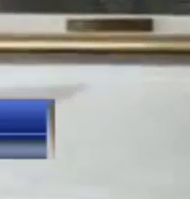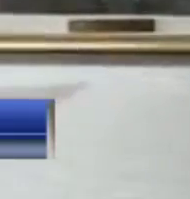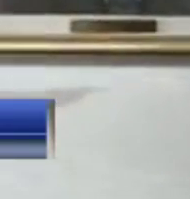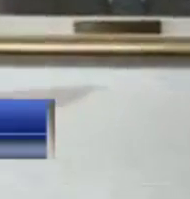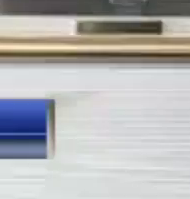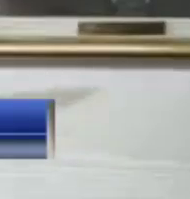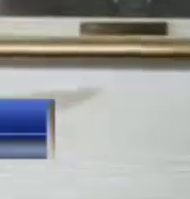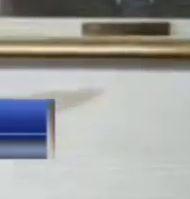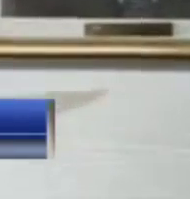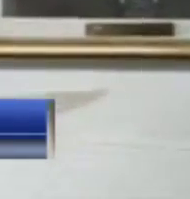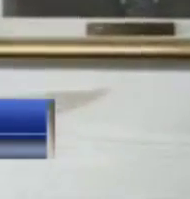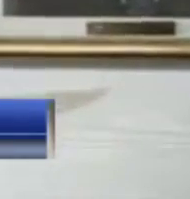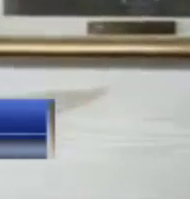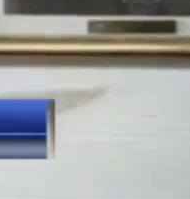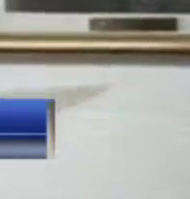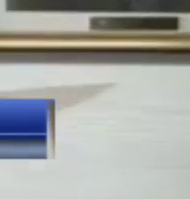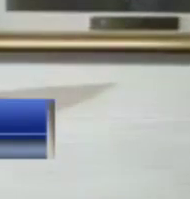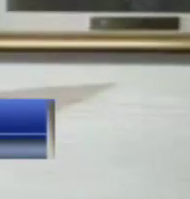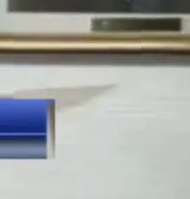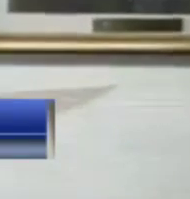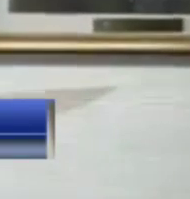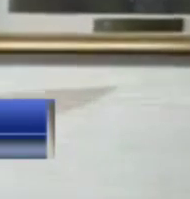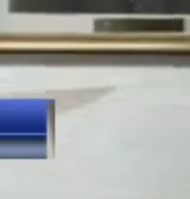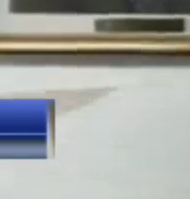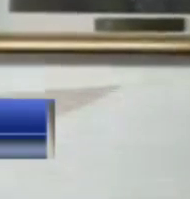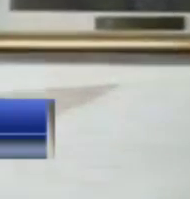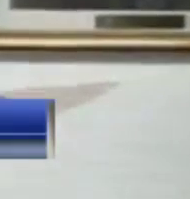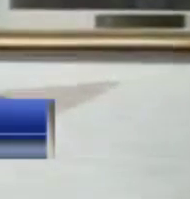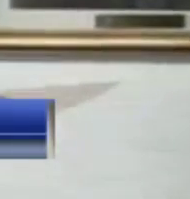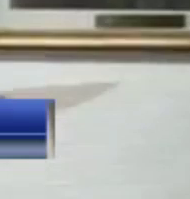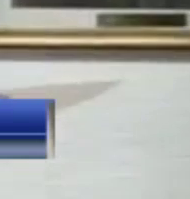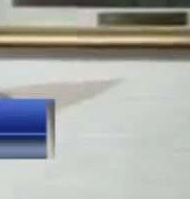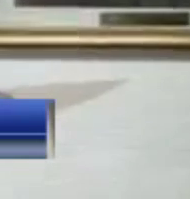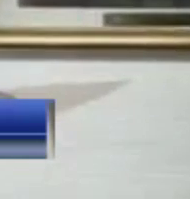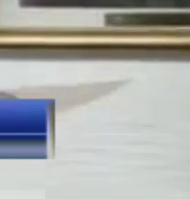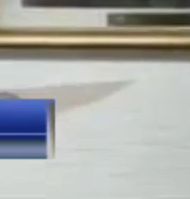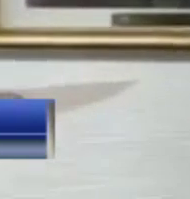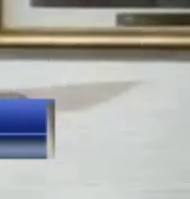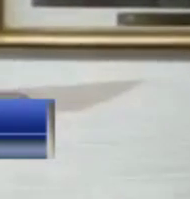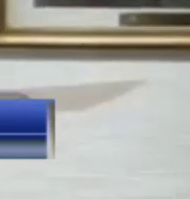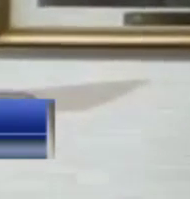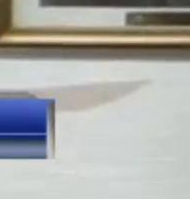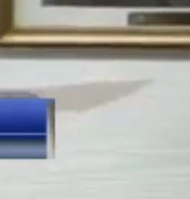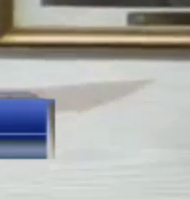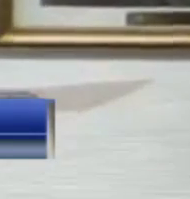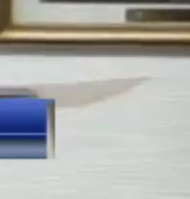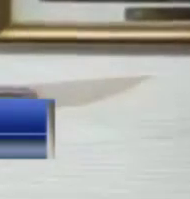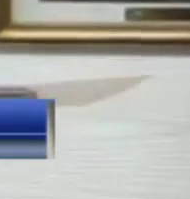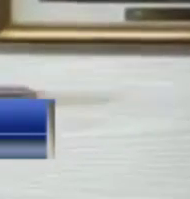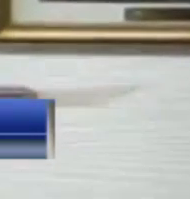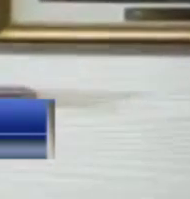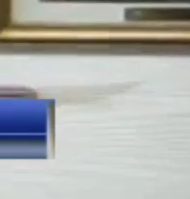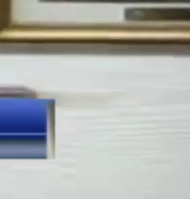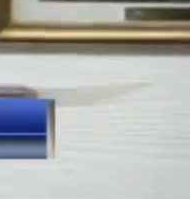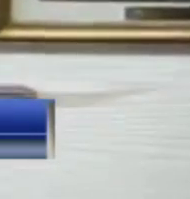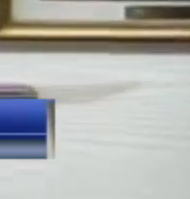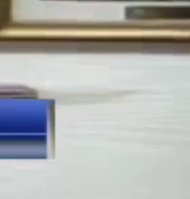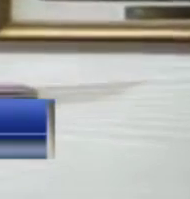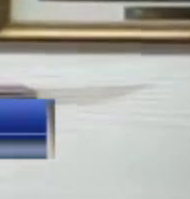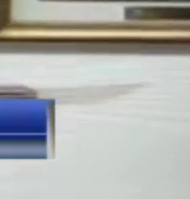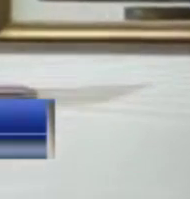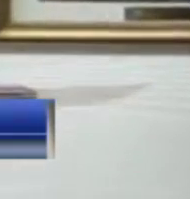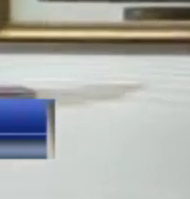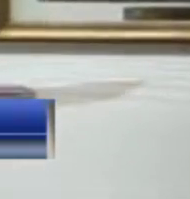En cumplimiento con el mandato que establece el artículo 167 de la Constitución de la República, en